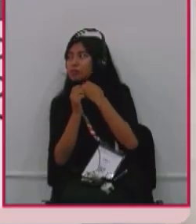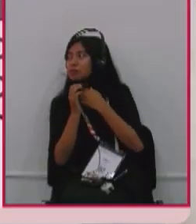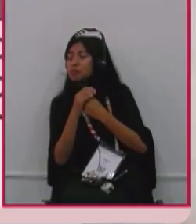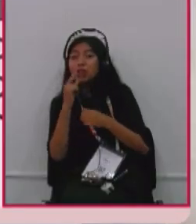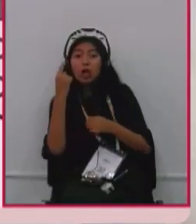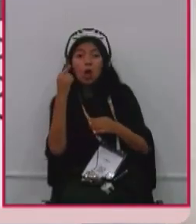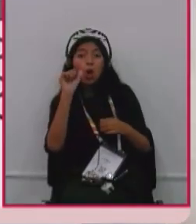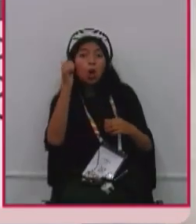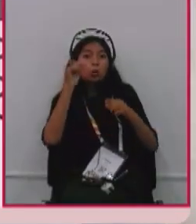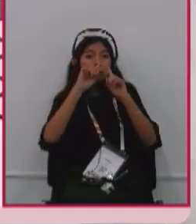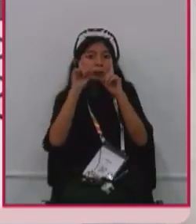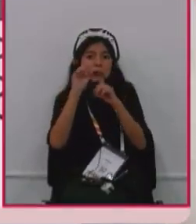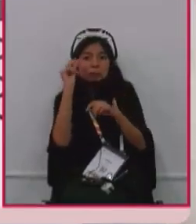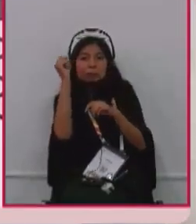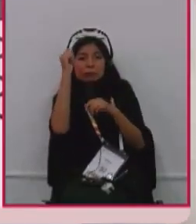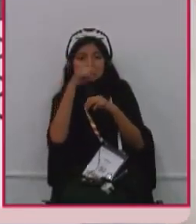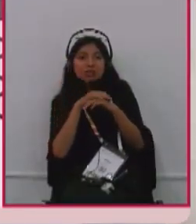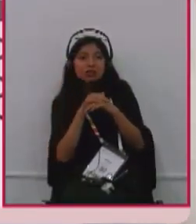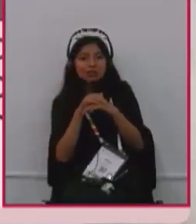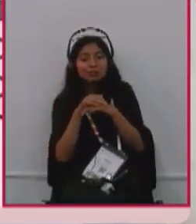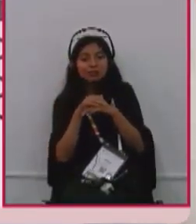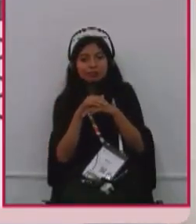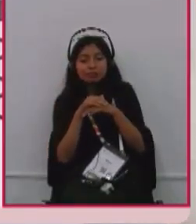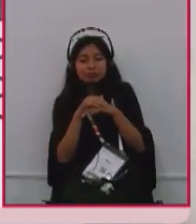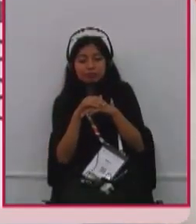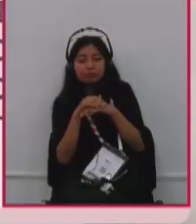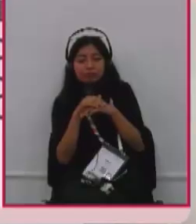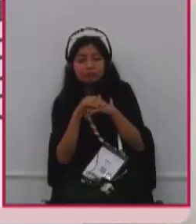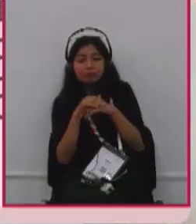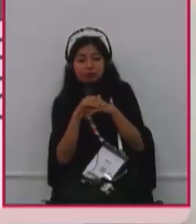Otra preguntita rápida nomás para que pueda preguntar nuestro amigo.